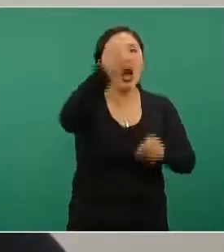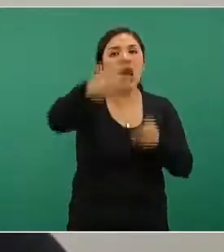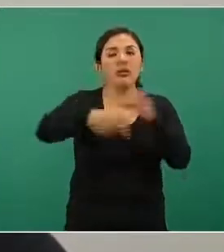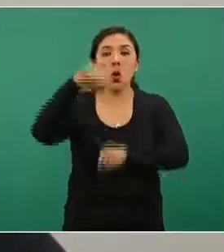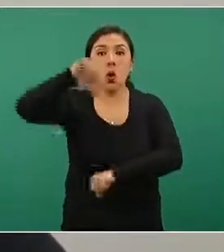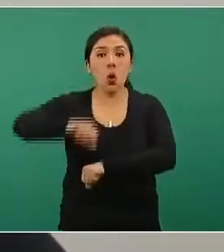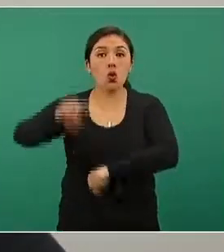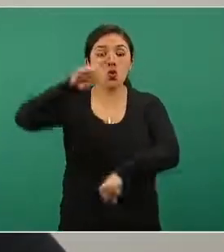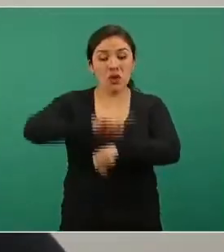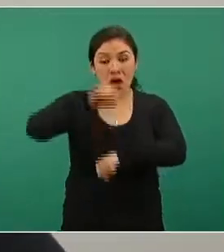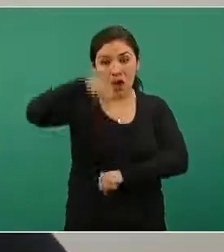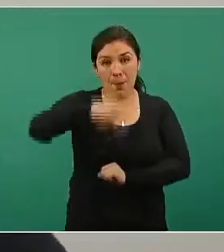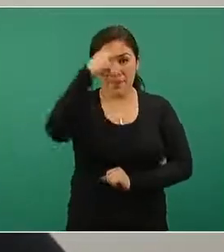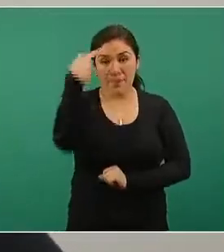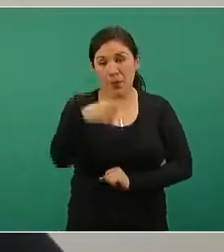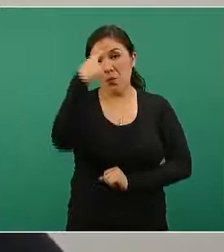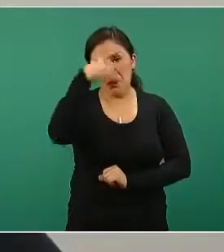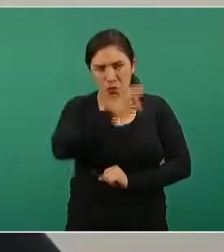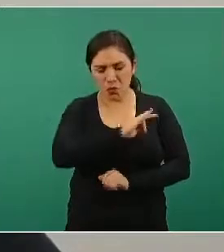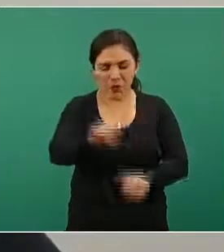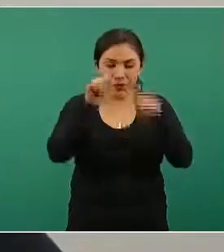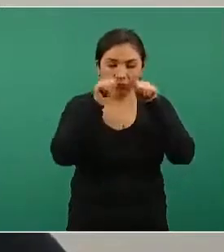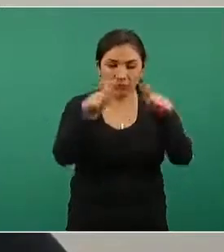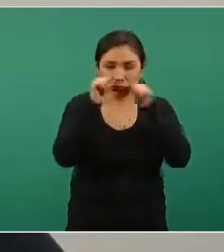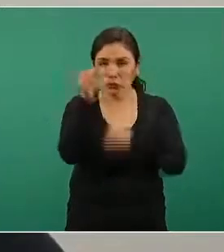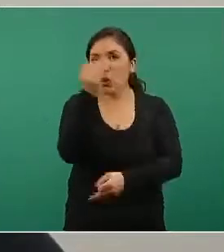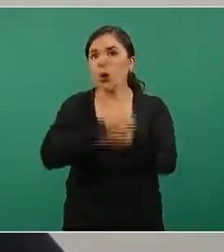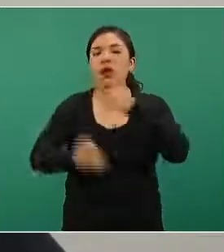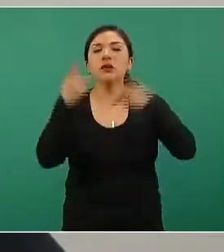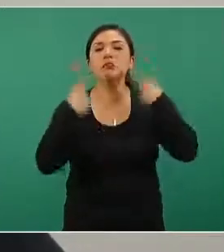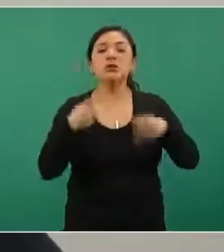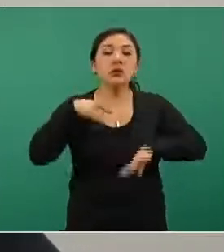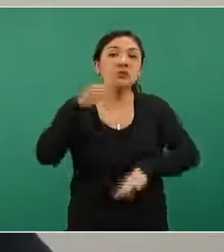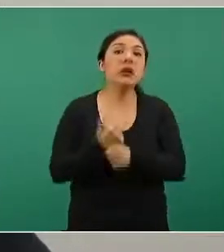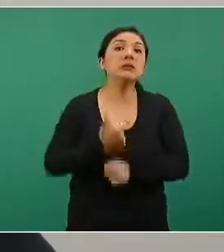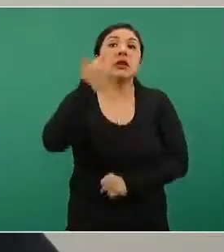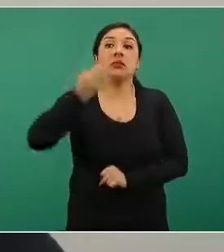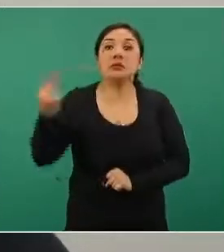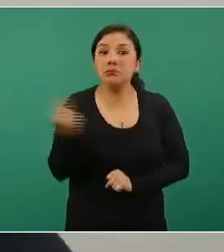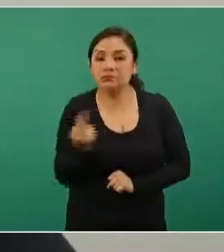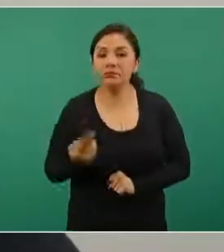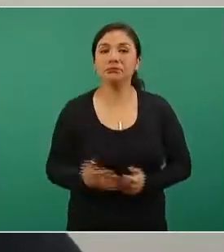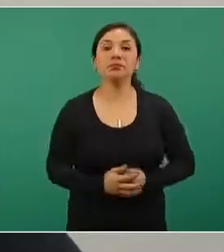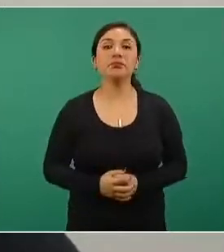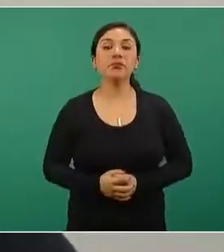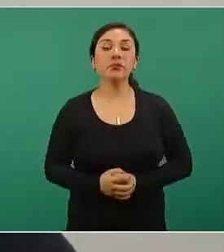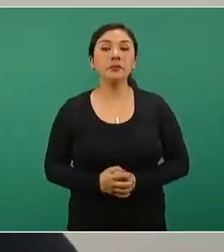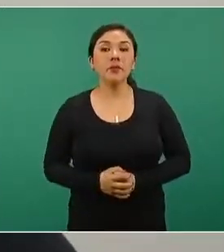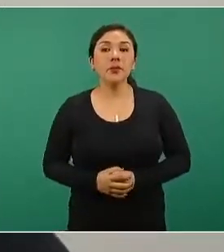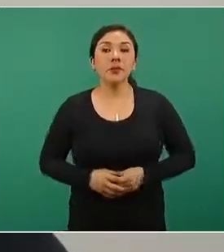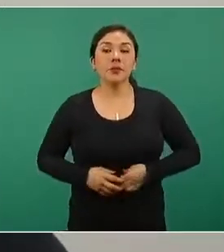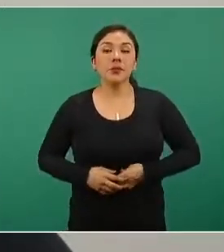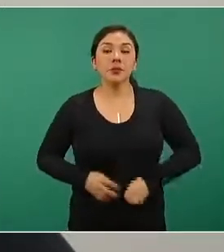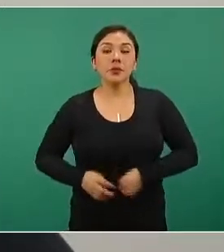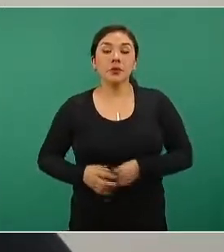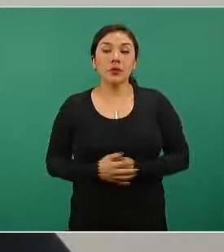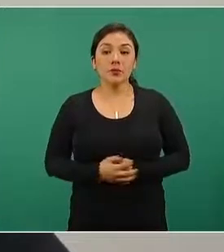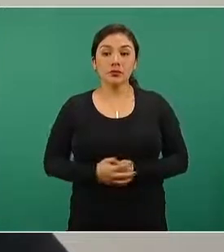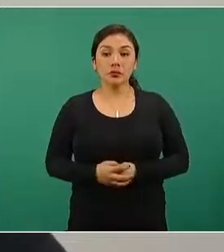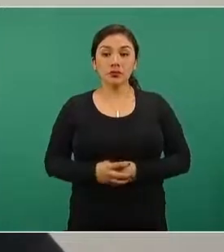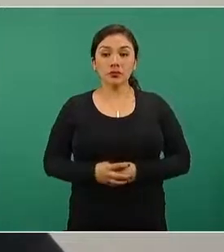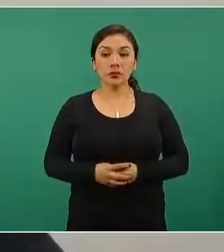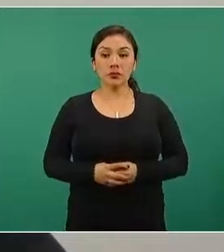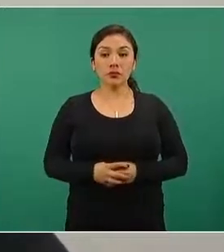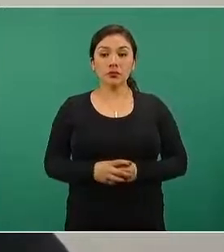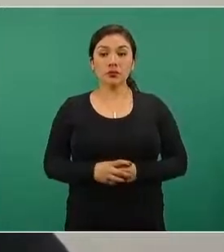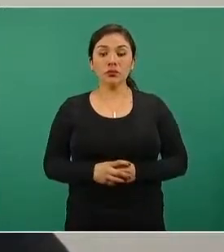hoy en México para poder atender a los pacientes más críticos. Vamos a ver ahora el otro componente informativo, que